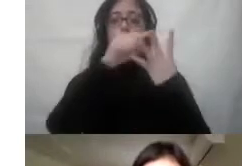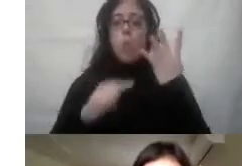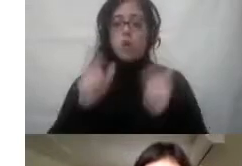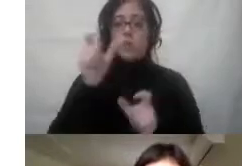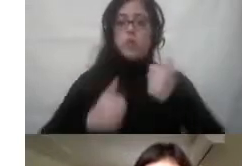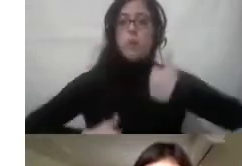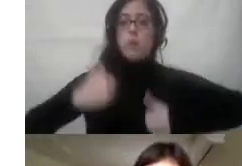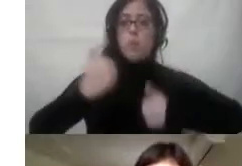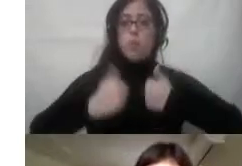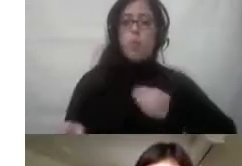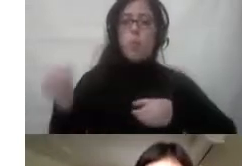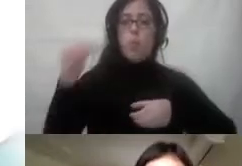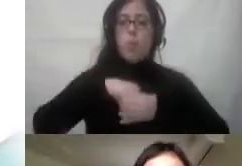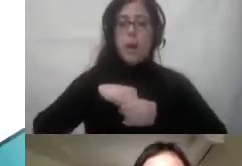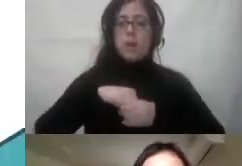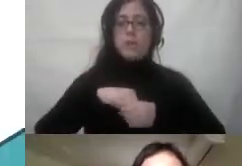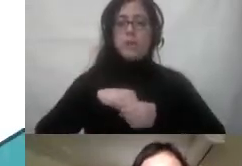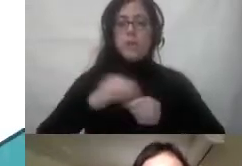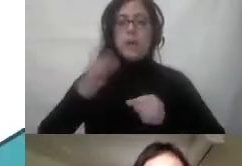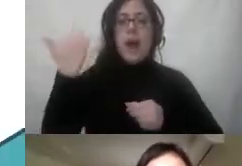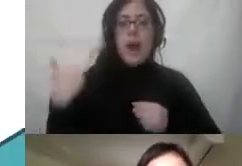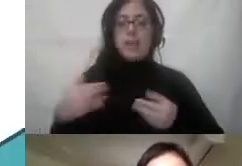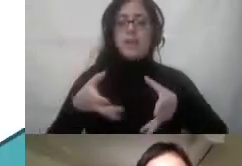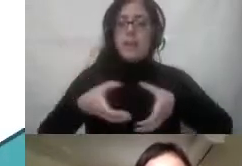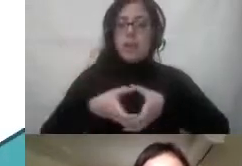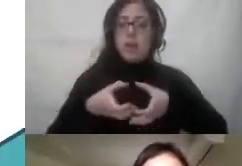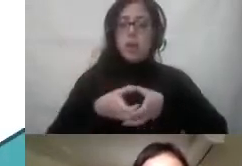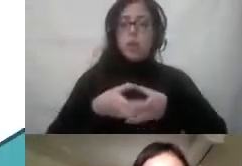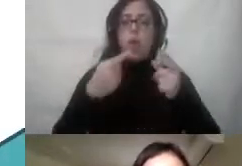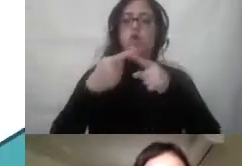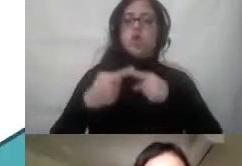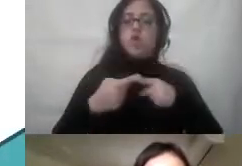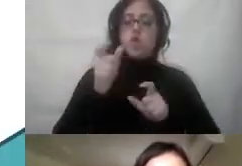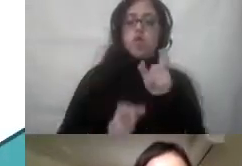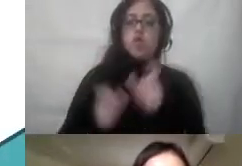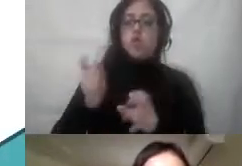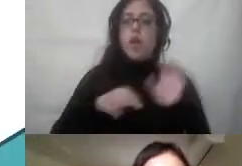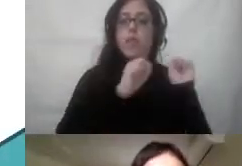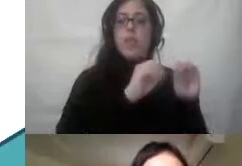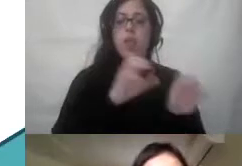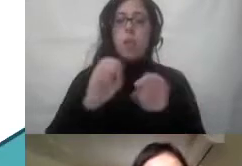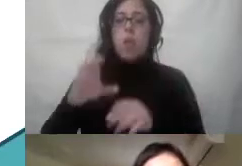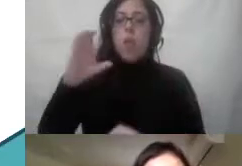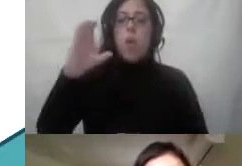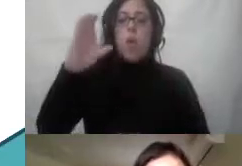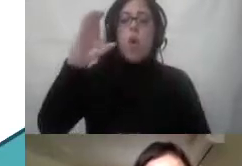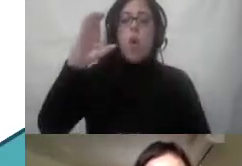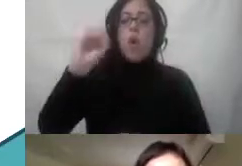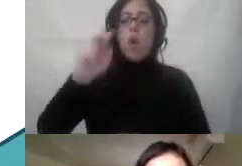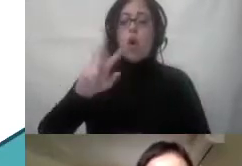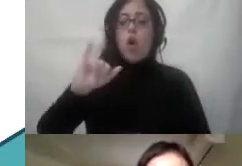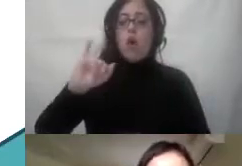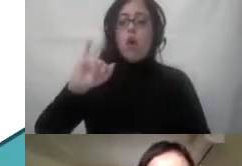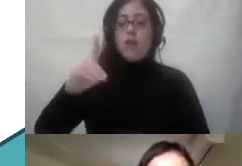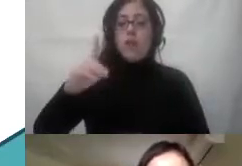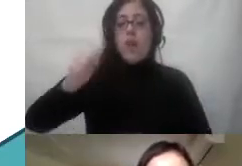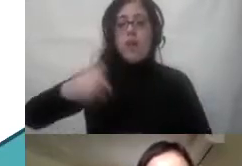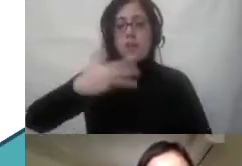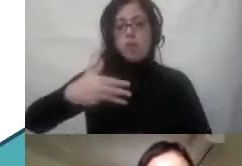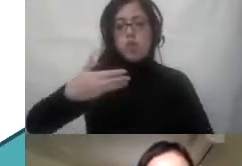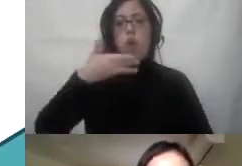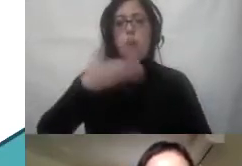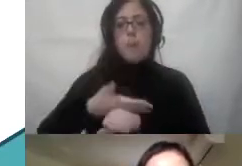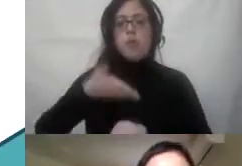fuimos parte de la mesa social de educación COVID-19, que se nos pidió